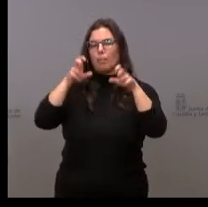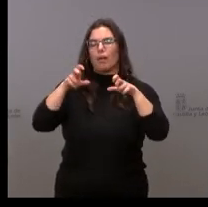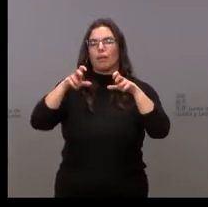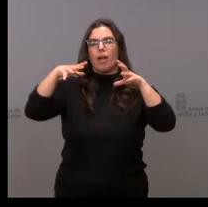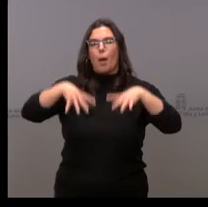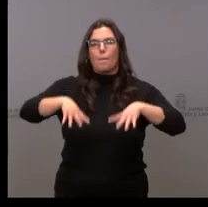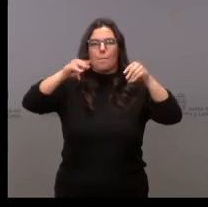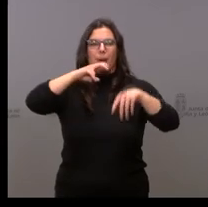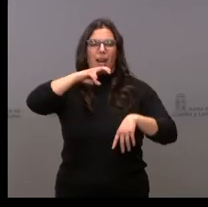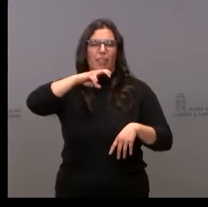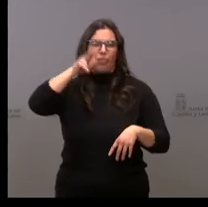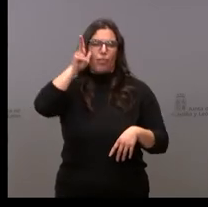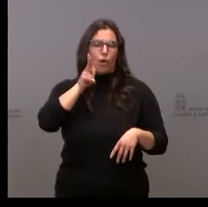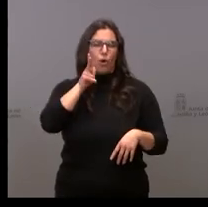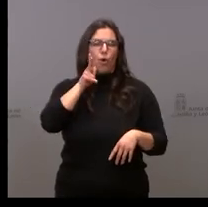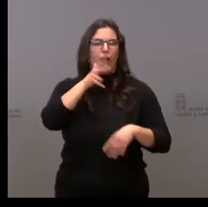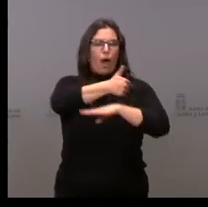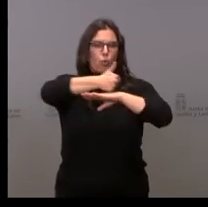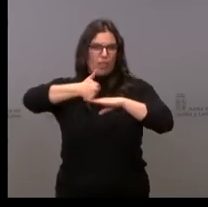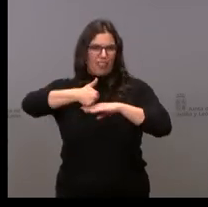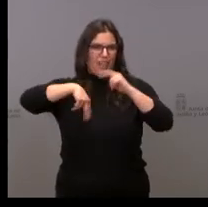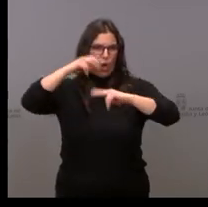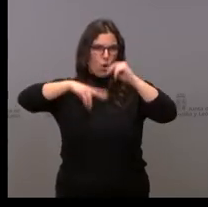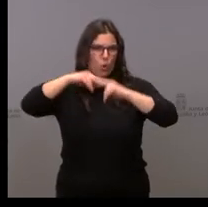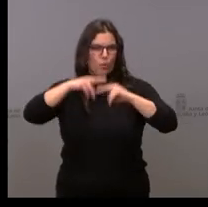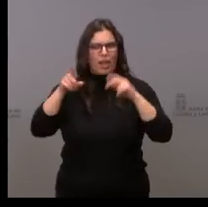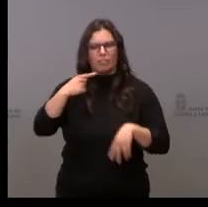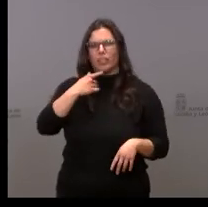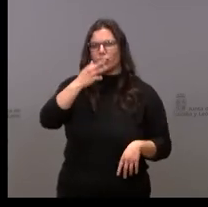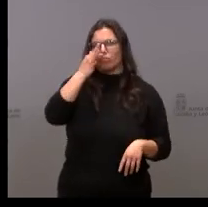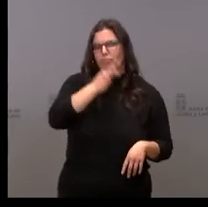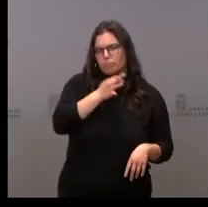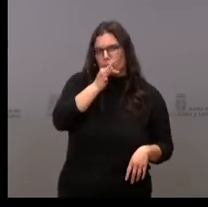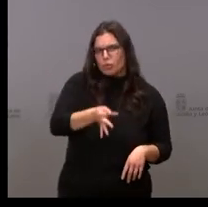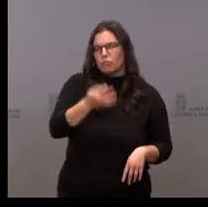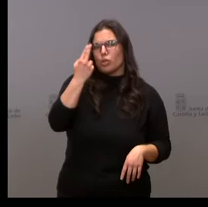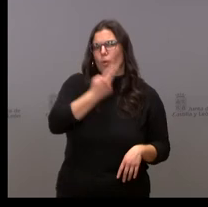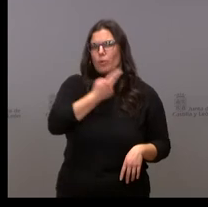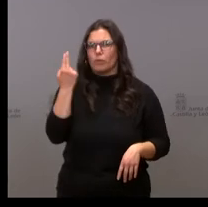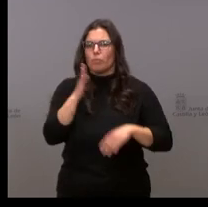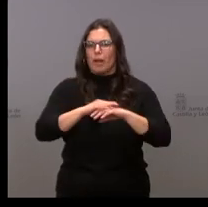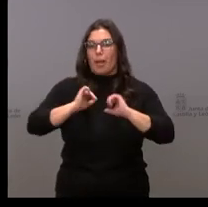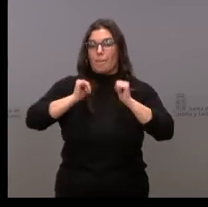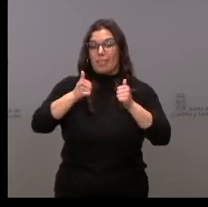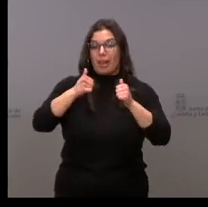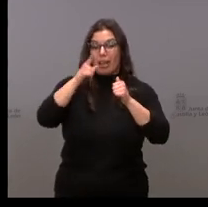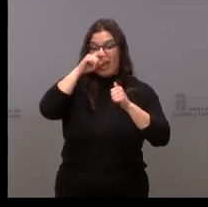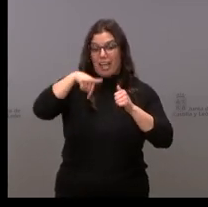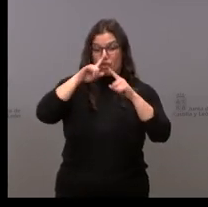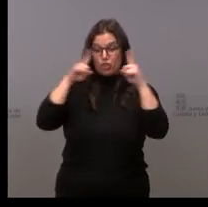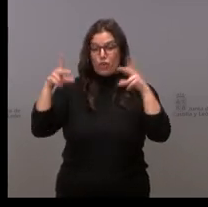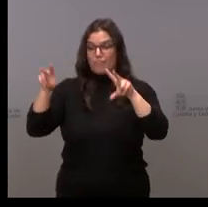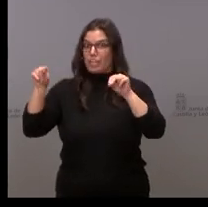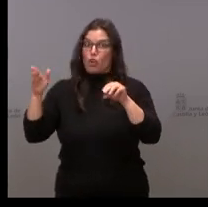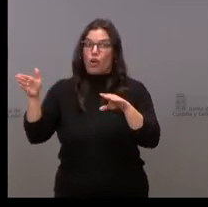esas obras y desde estaba comprometido que hubiera una transferencia para que el consistorio pudiera licitar eso antes de final de año yo no sé si